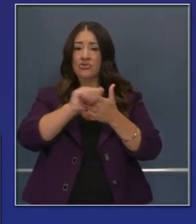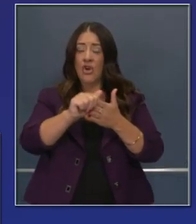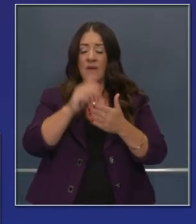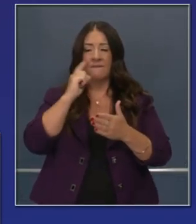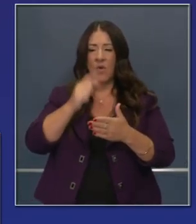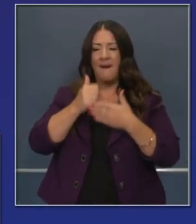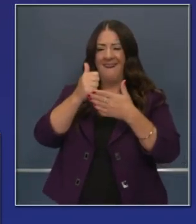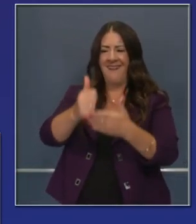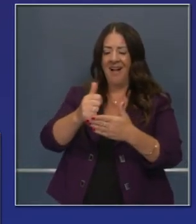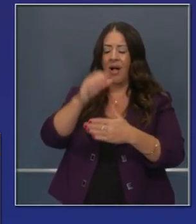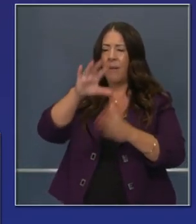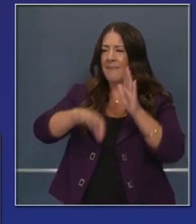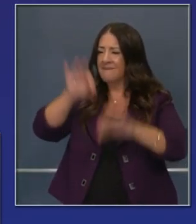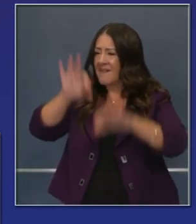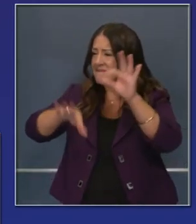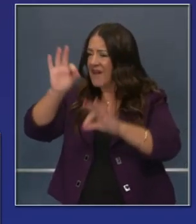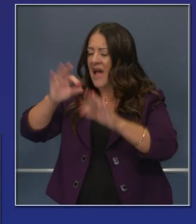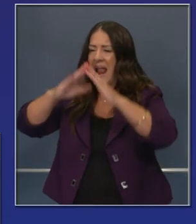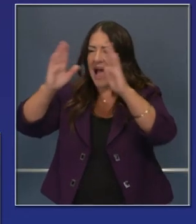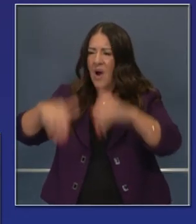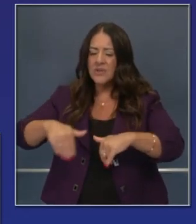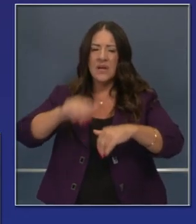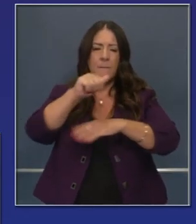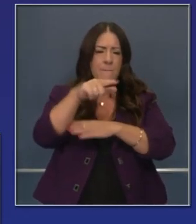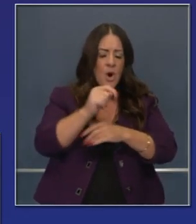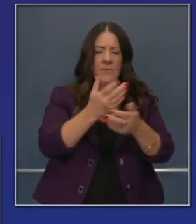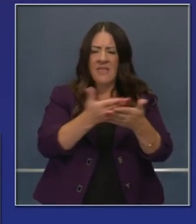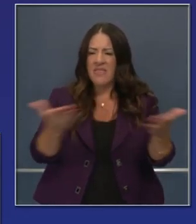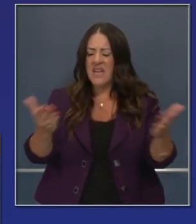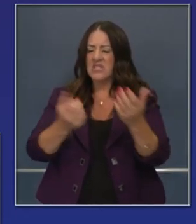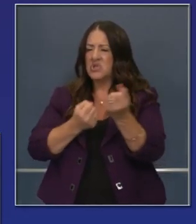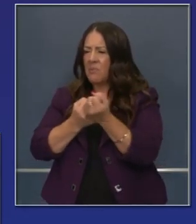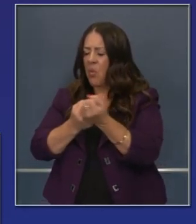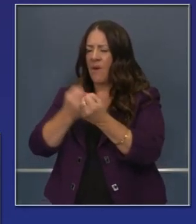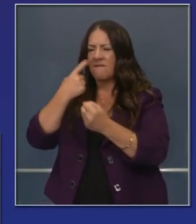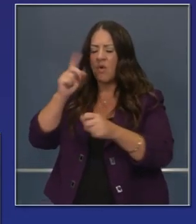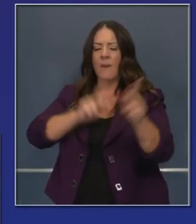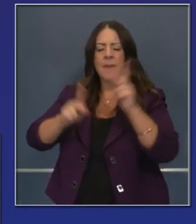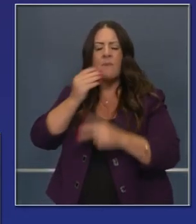de $450 millones, Home Shelter, de $600 billones,